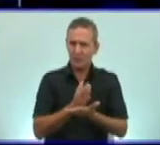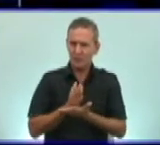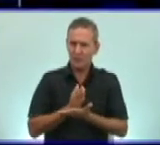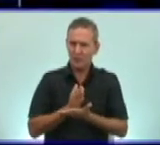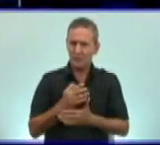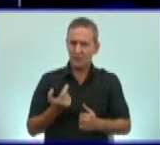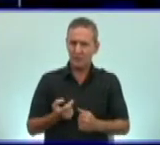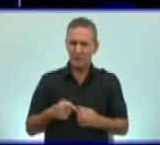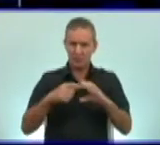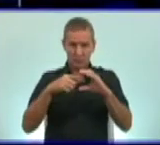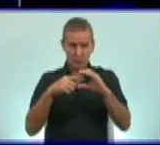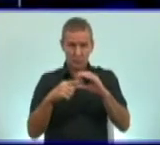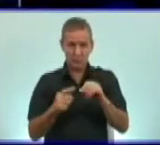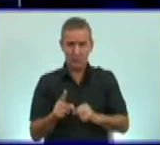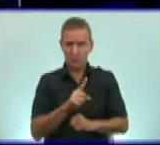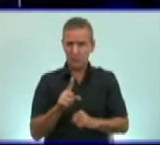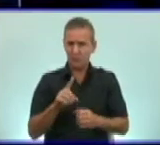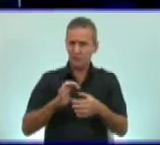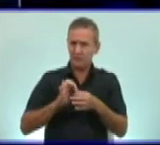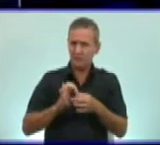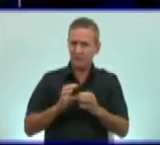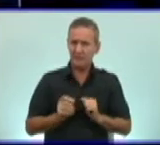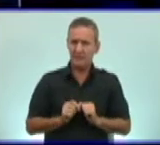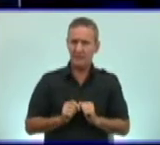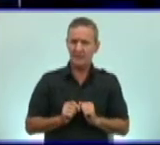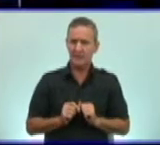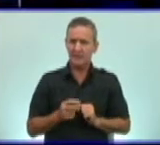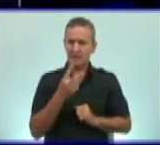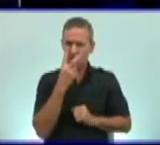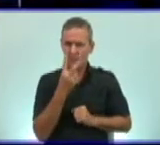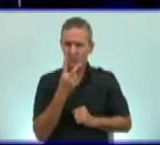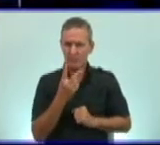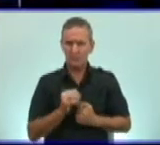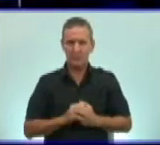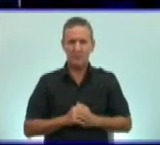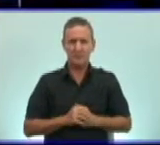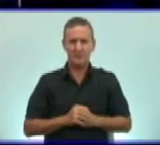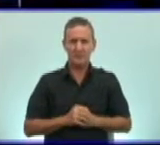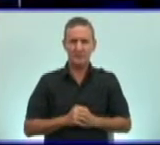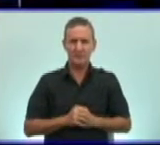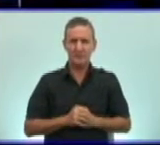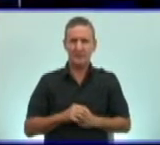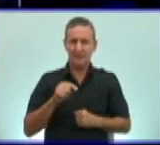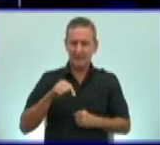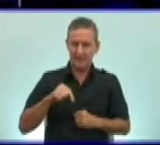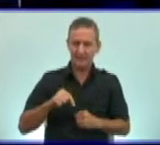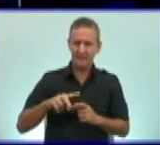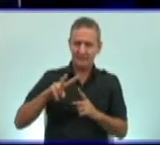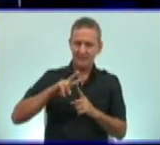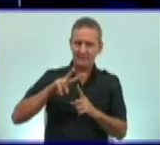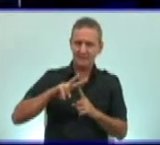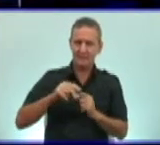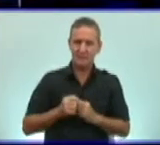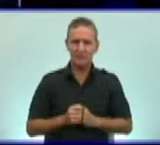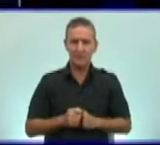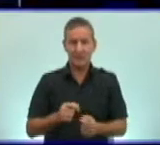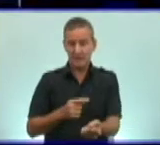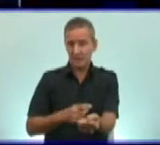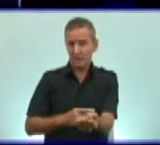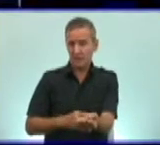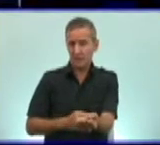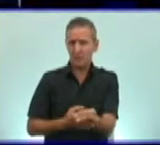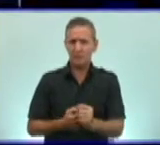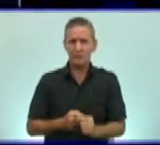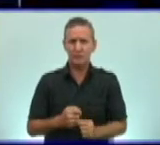de los contenidos de 11º grado que estamos abordando en estas teleclases. Como es costumbre,